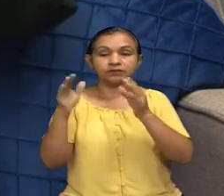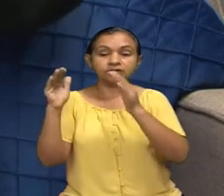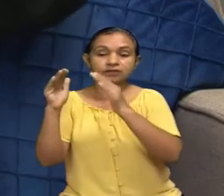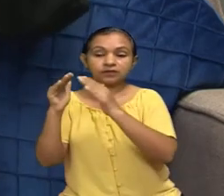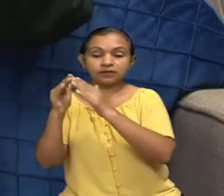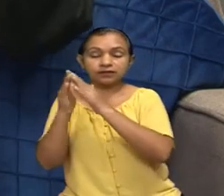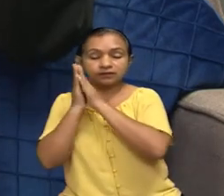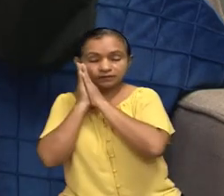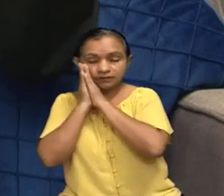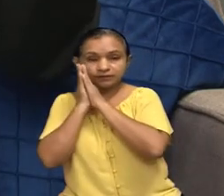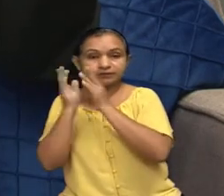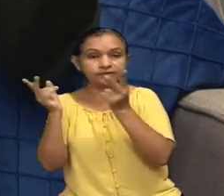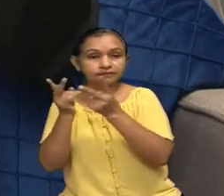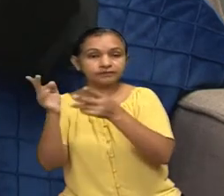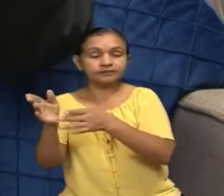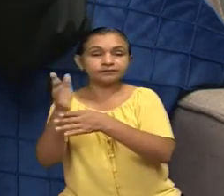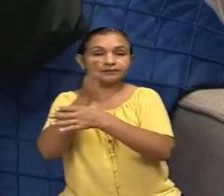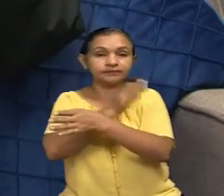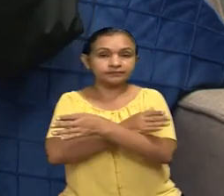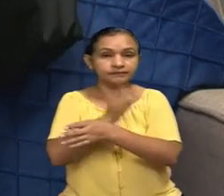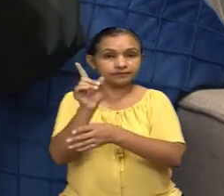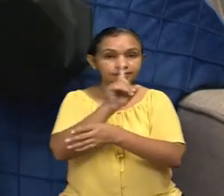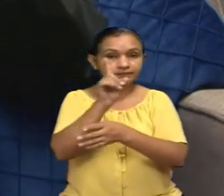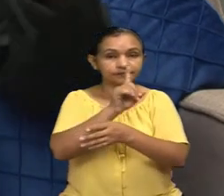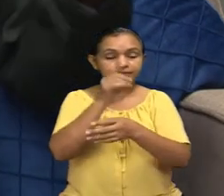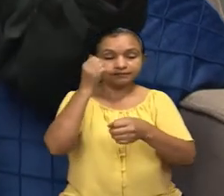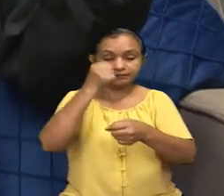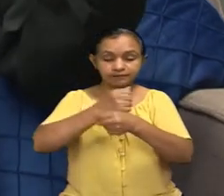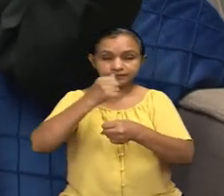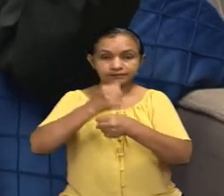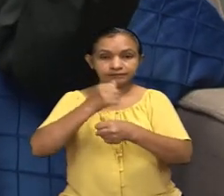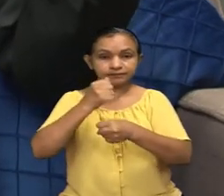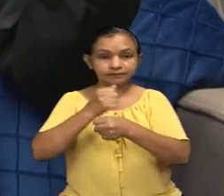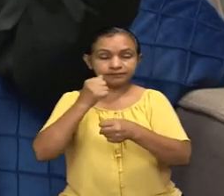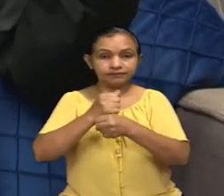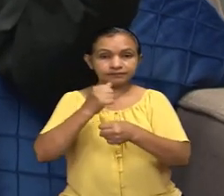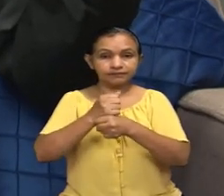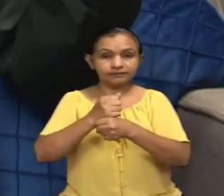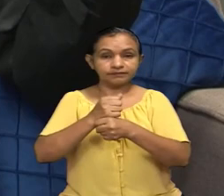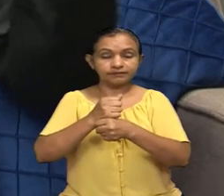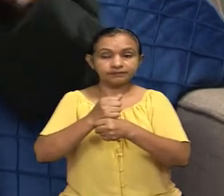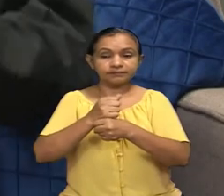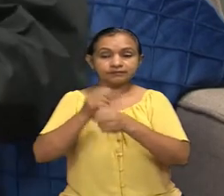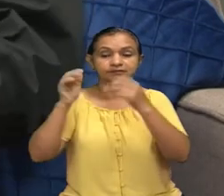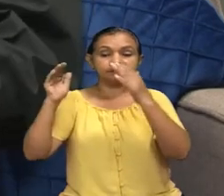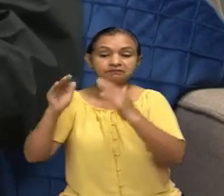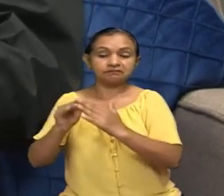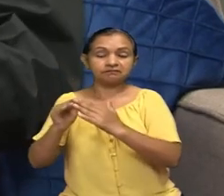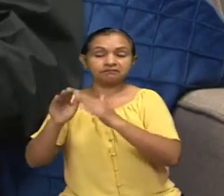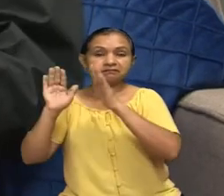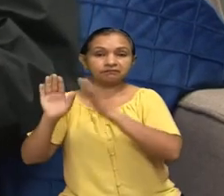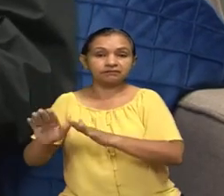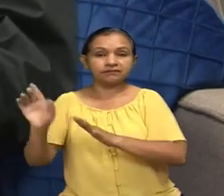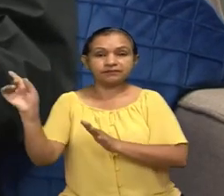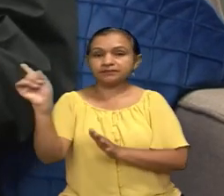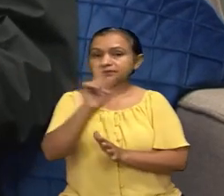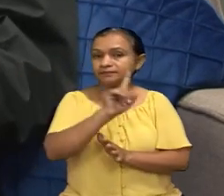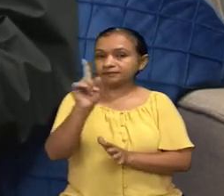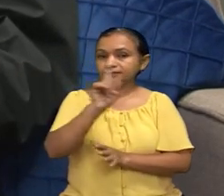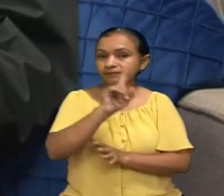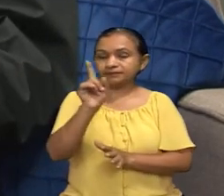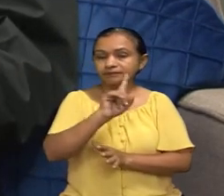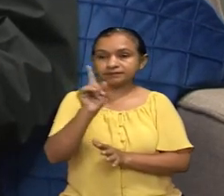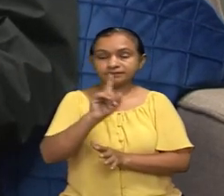ancianos, que era la concepción anterior. Ya nosotros no trabajamos con la perspectiva de asilo de ancianos. Ya no existen asilos de